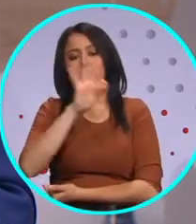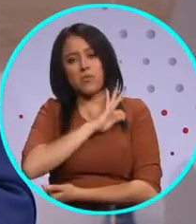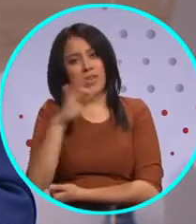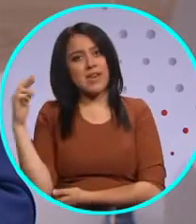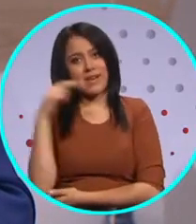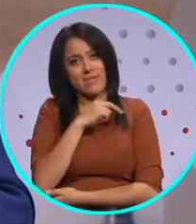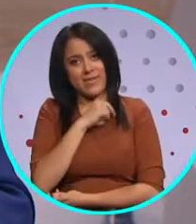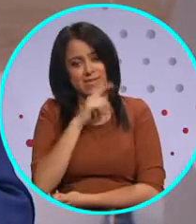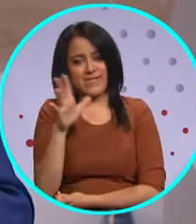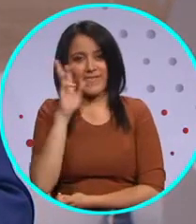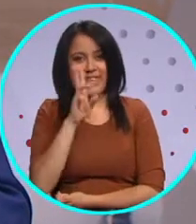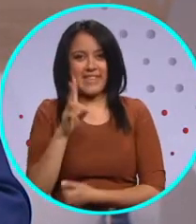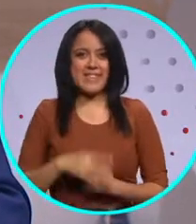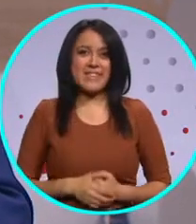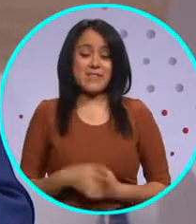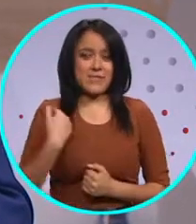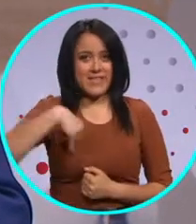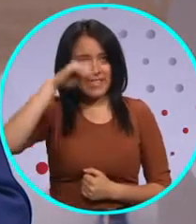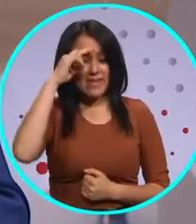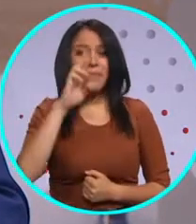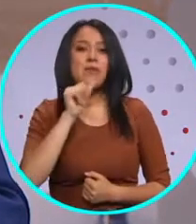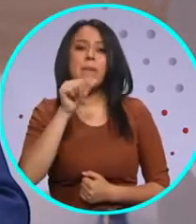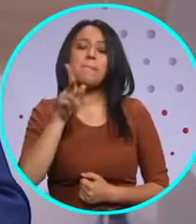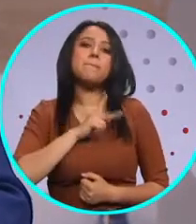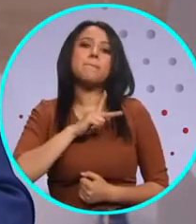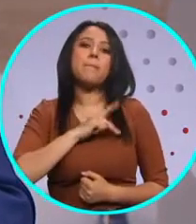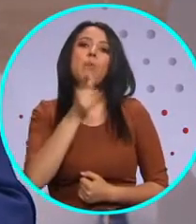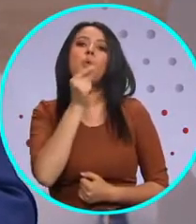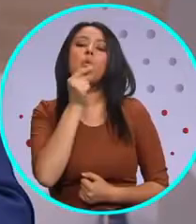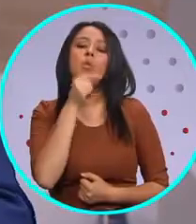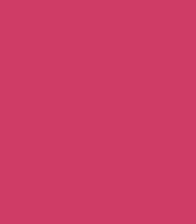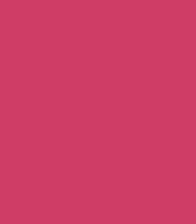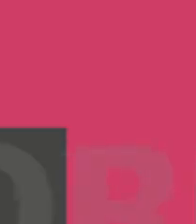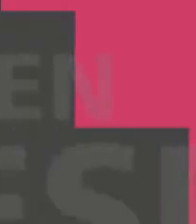muchas broncas piénselo bajen o mi policía